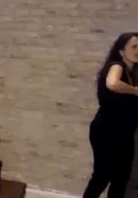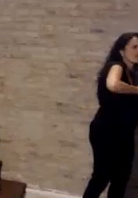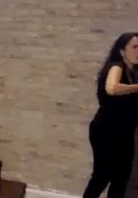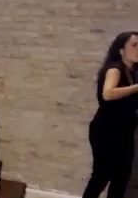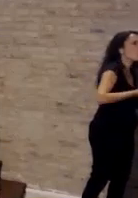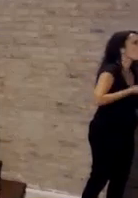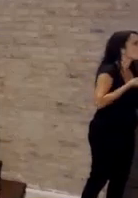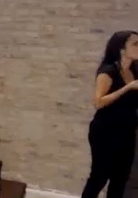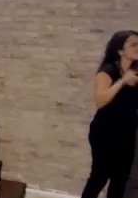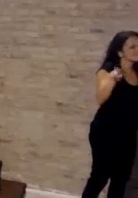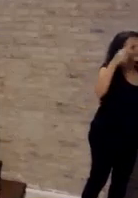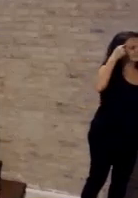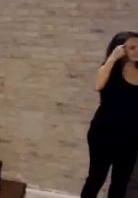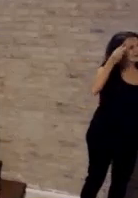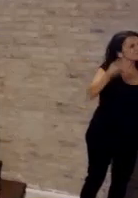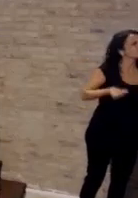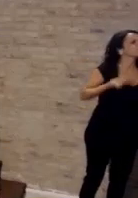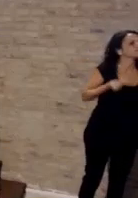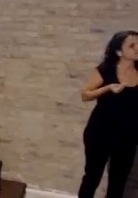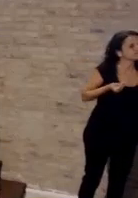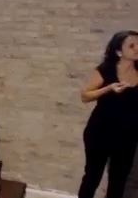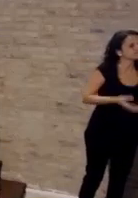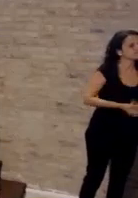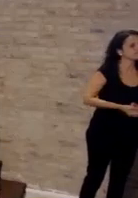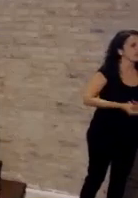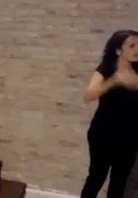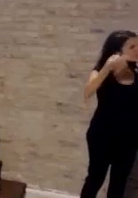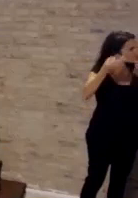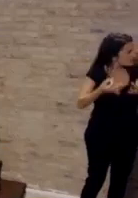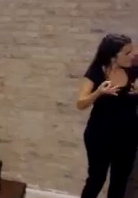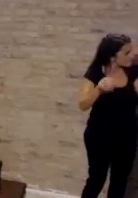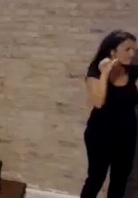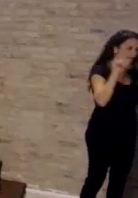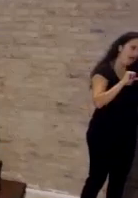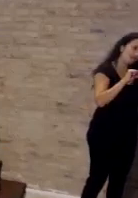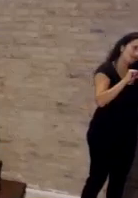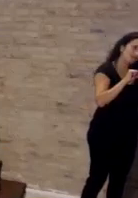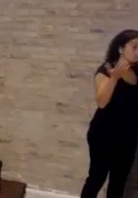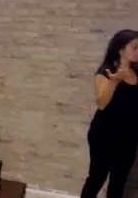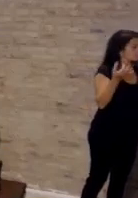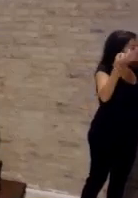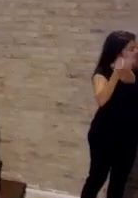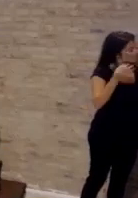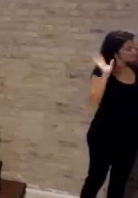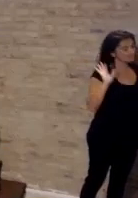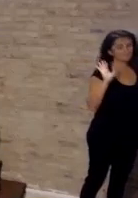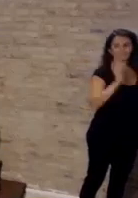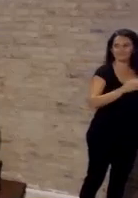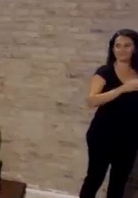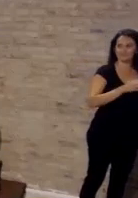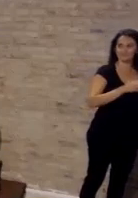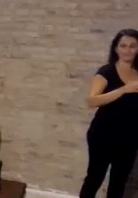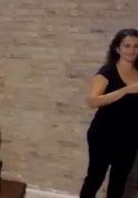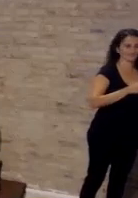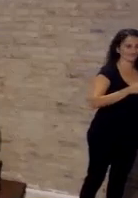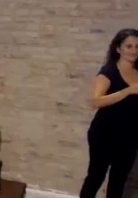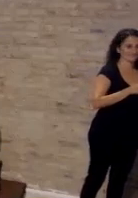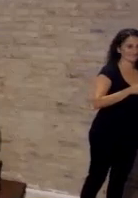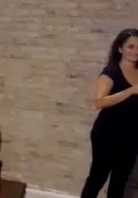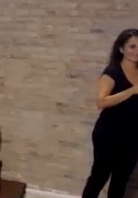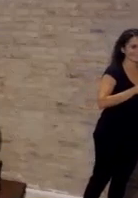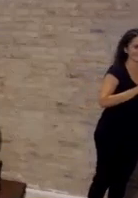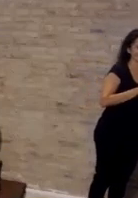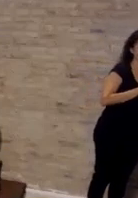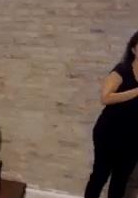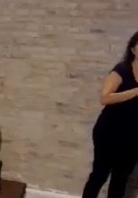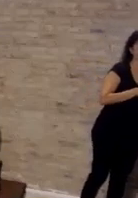solo los que entienden Qué te parece eso que está bien que está mal que está bien Ah